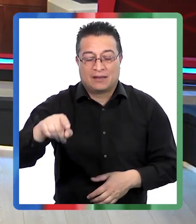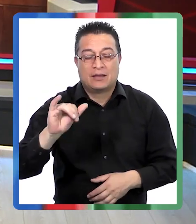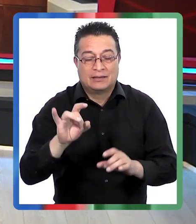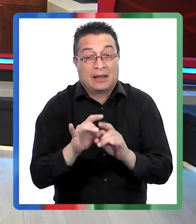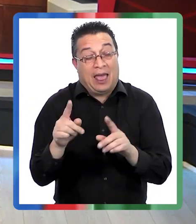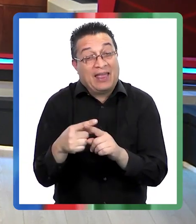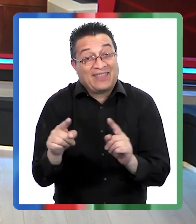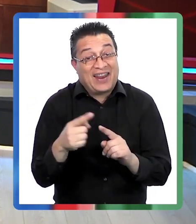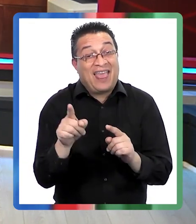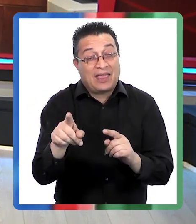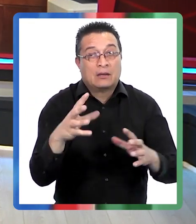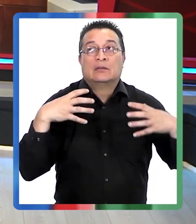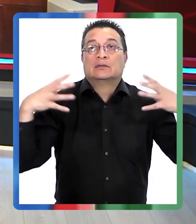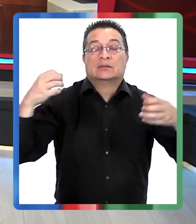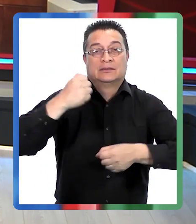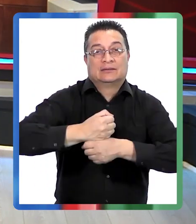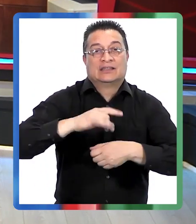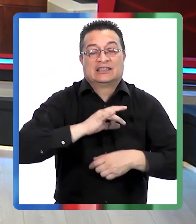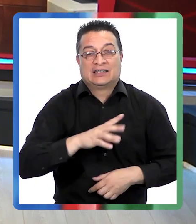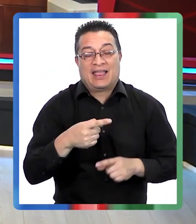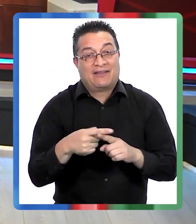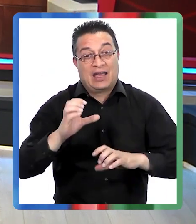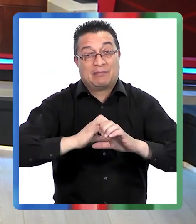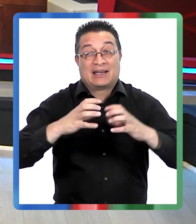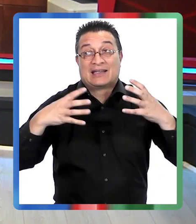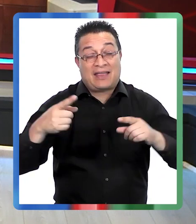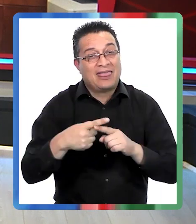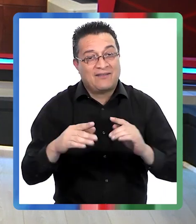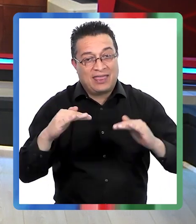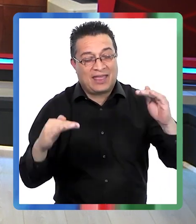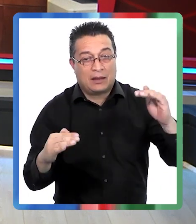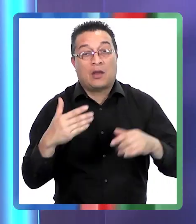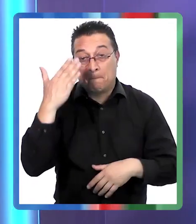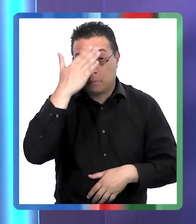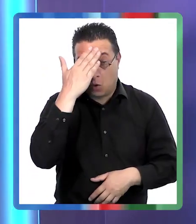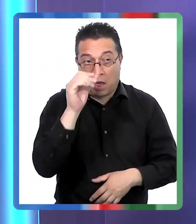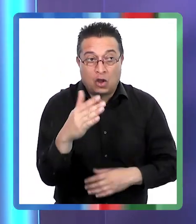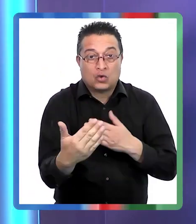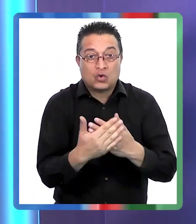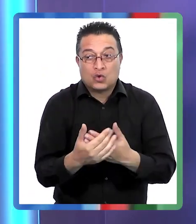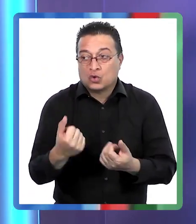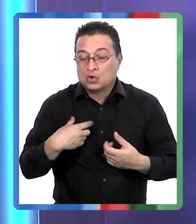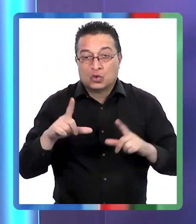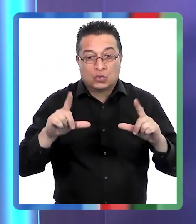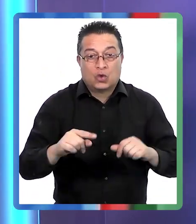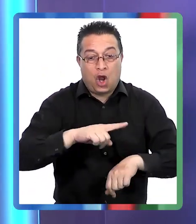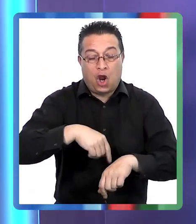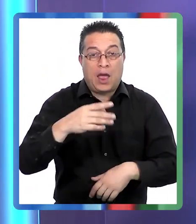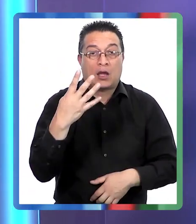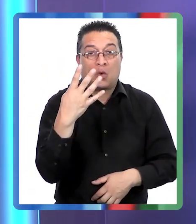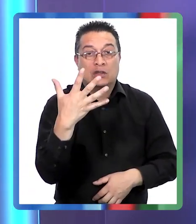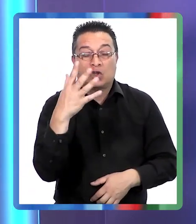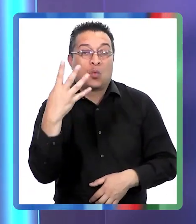realidad particular y distinta de lo que son los grandes empleadores del país, ¿no? O el gran empresariado. Claro, y que están preocupados, que miran esto y la reducción de la jornada